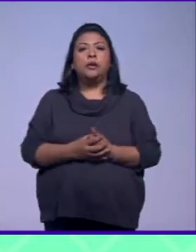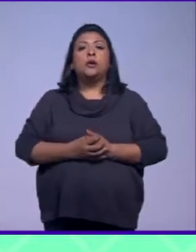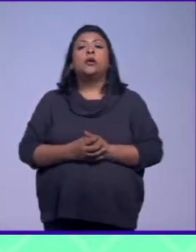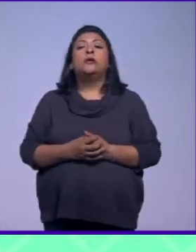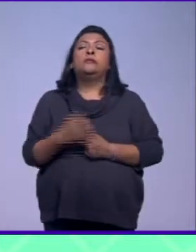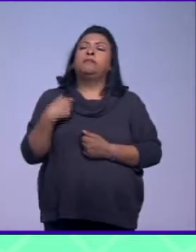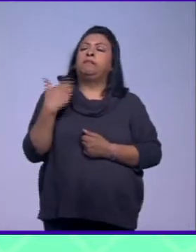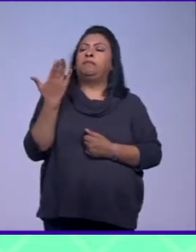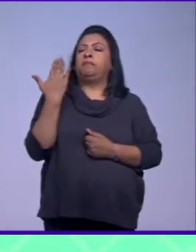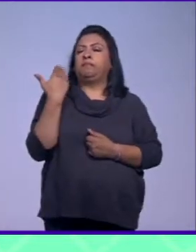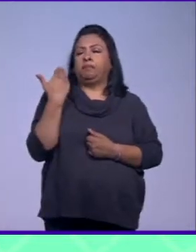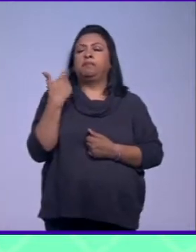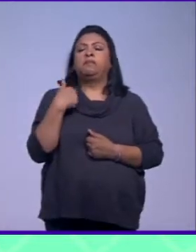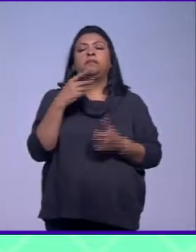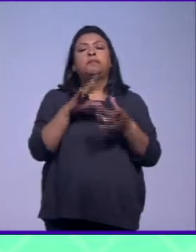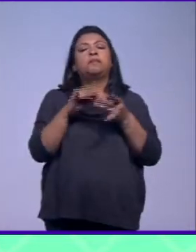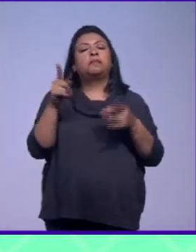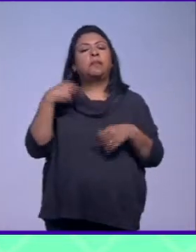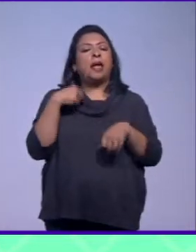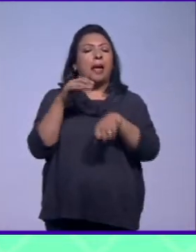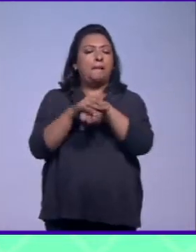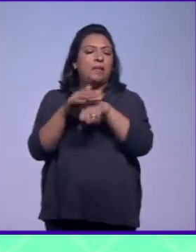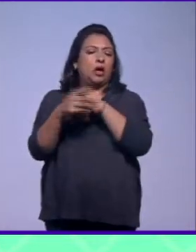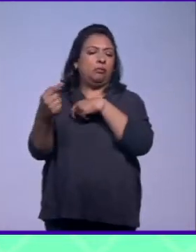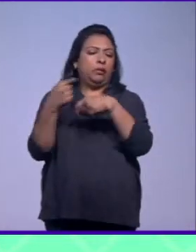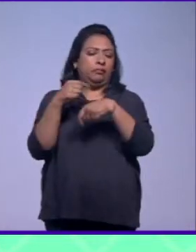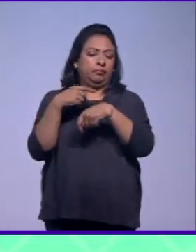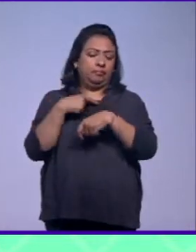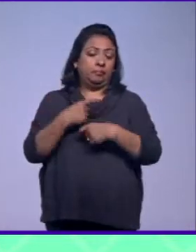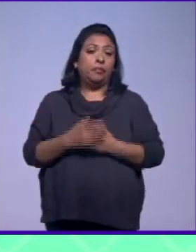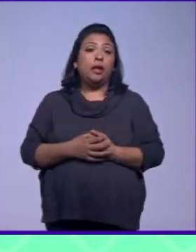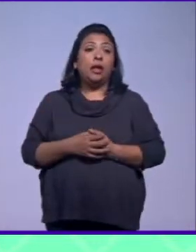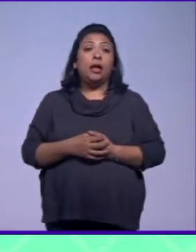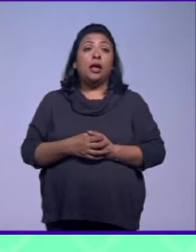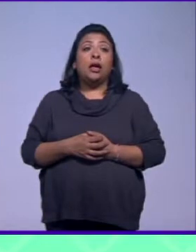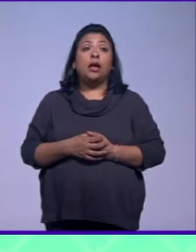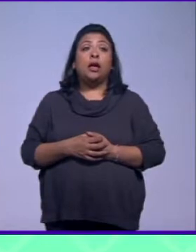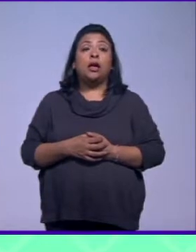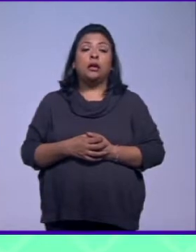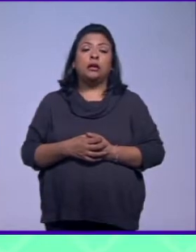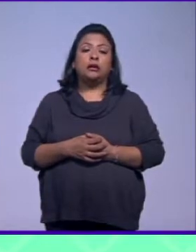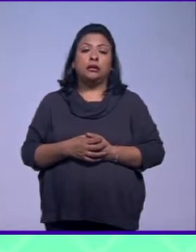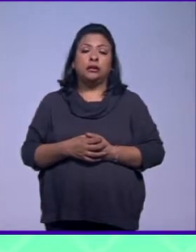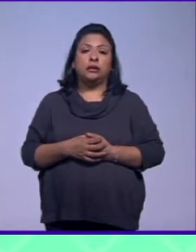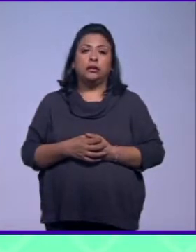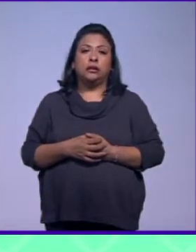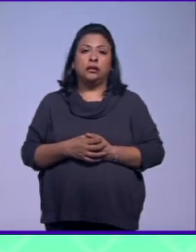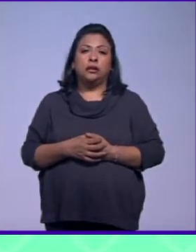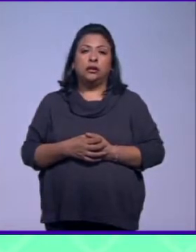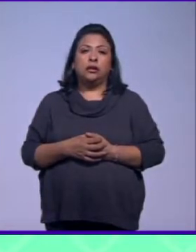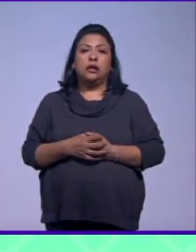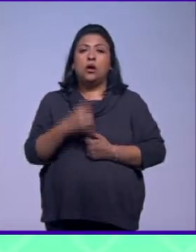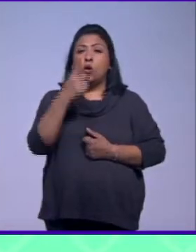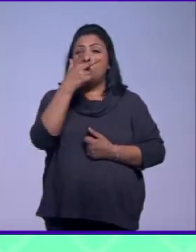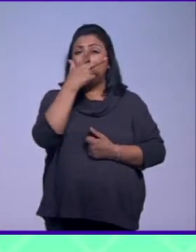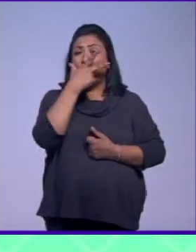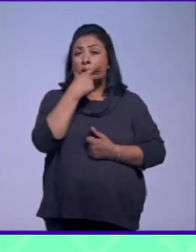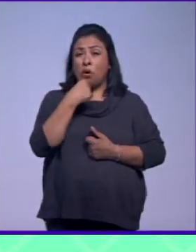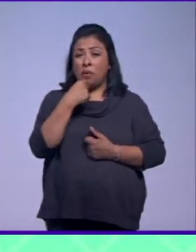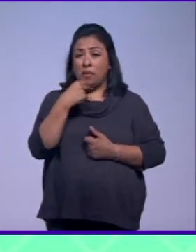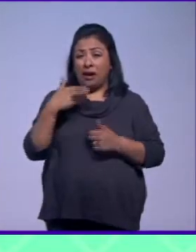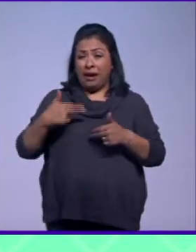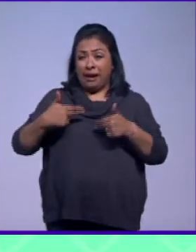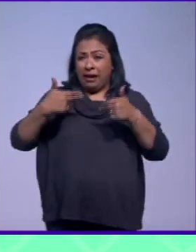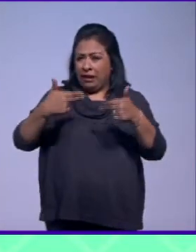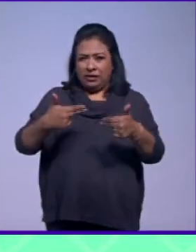hace poco le contó a un amigo que que un nombre no es una herencia es un destino